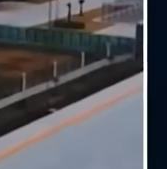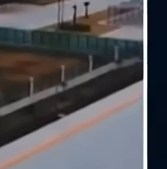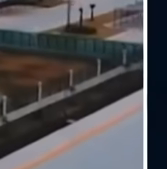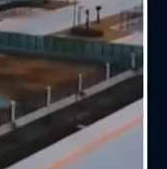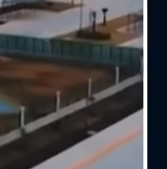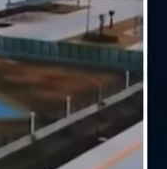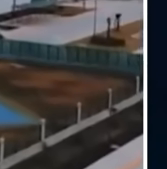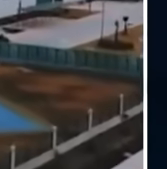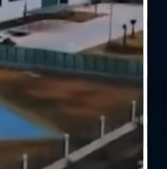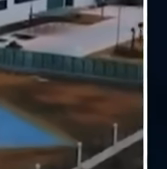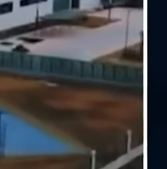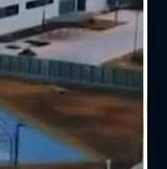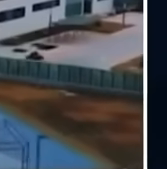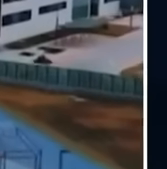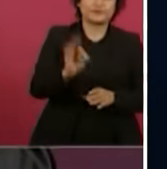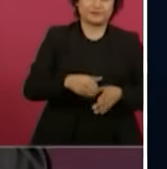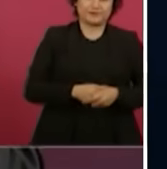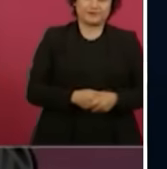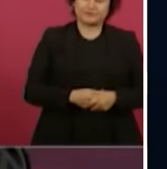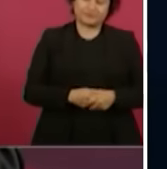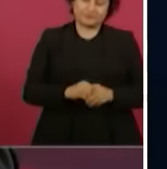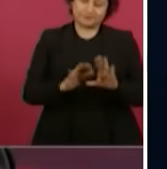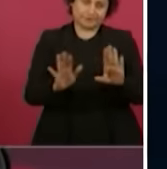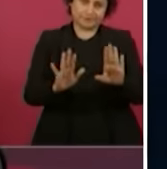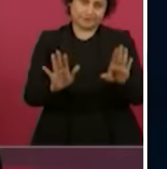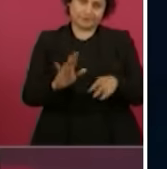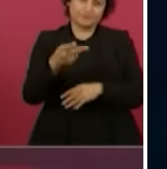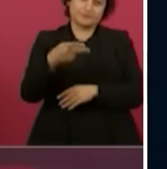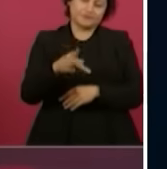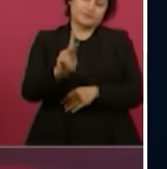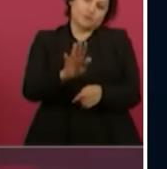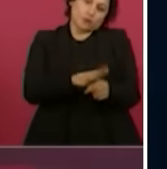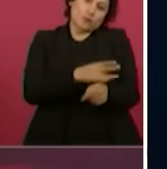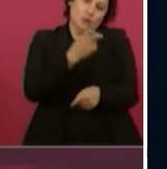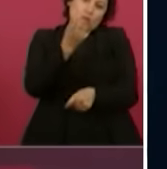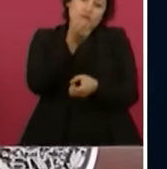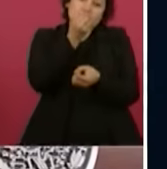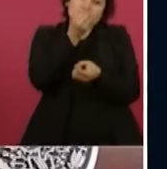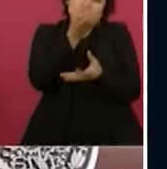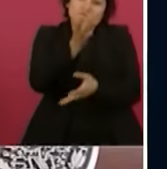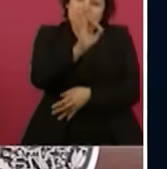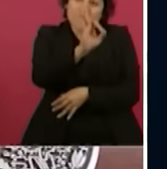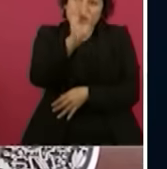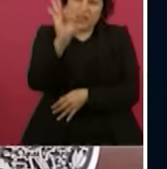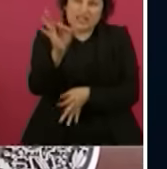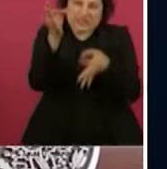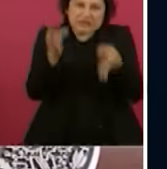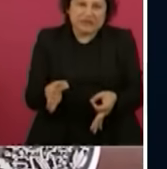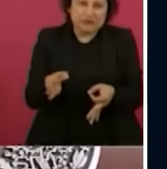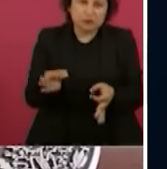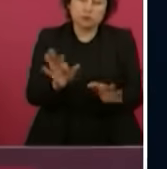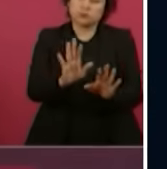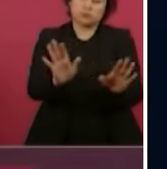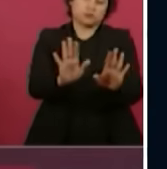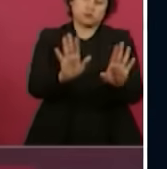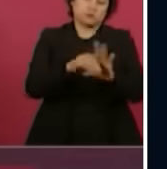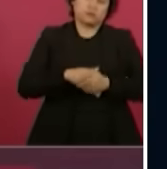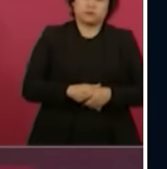de ellas México iba a tener para el próximo primero